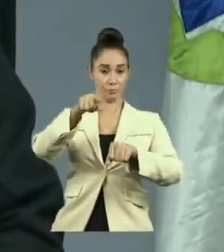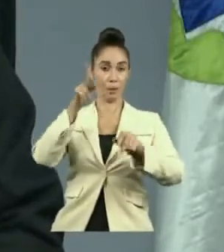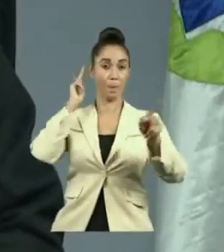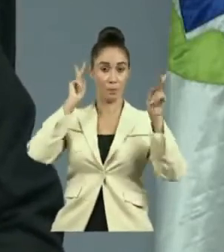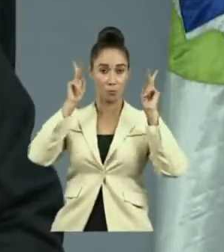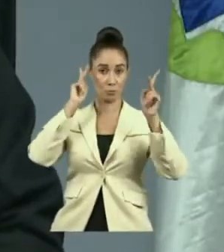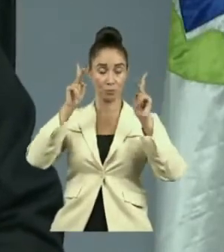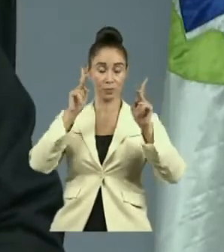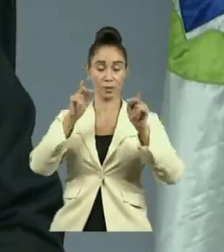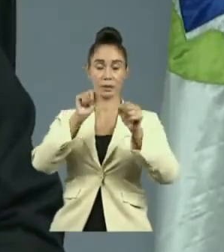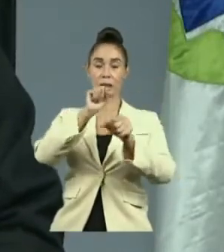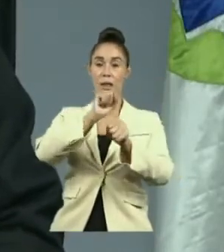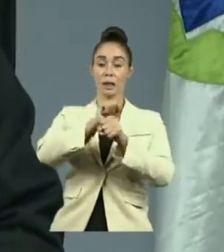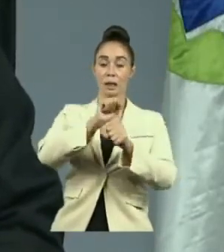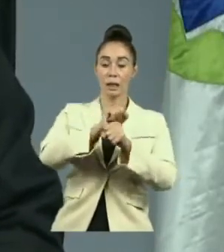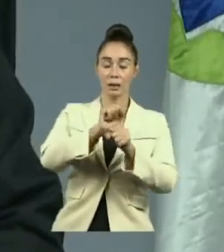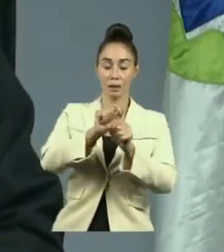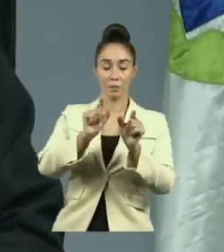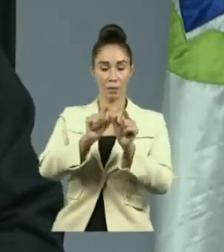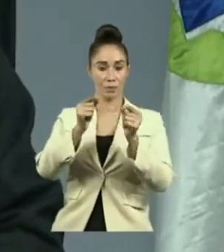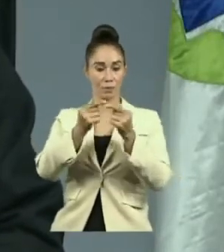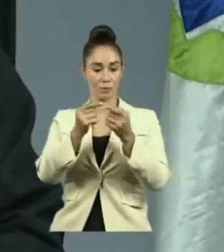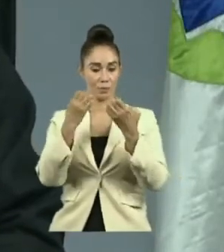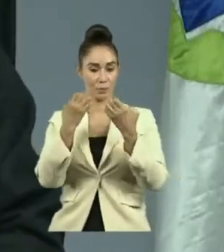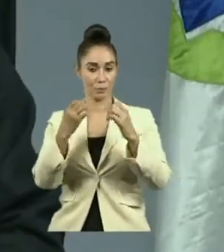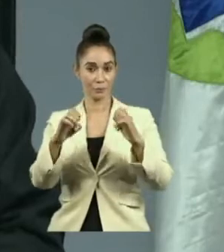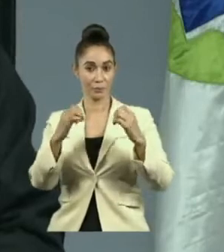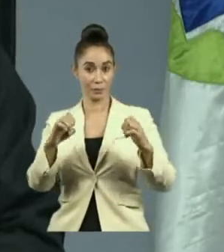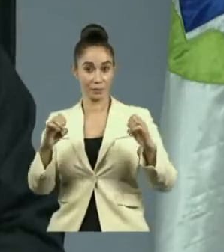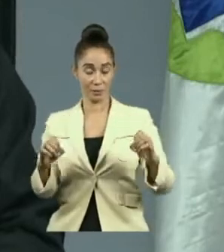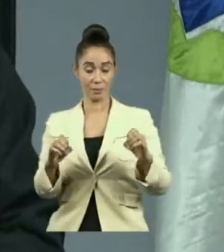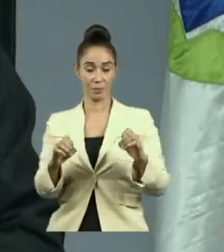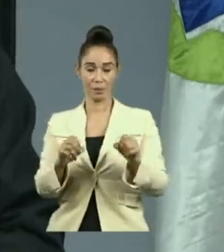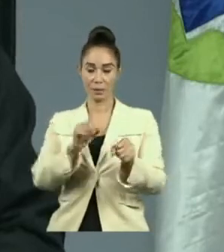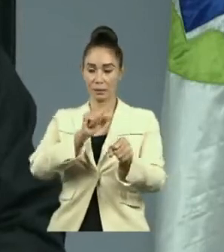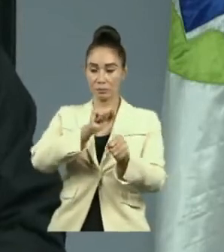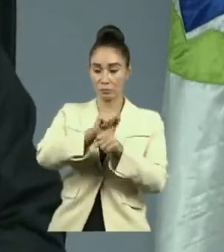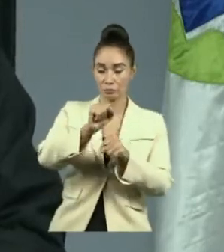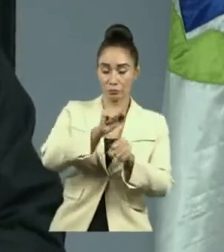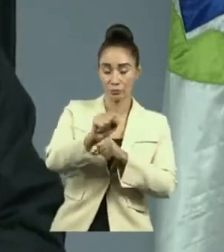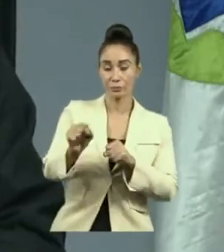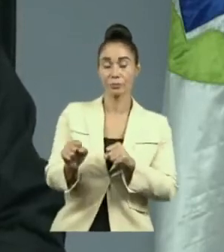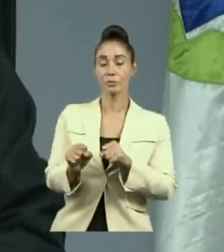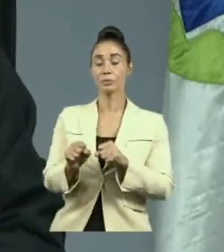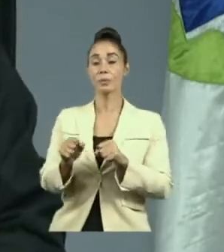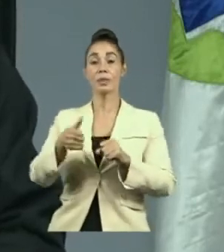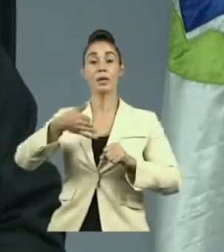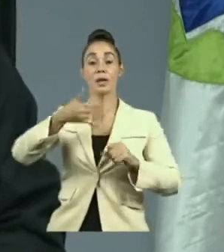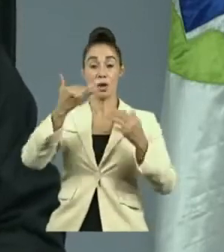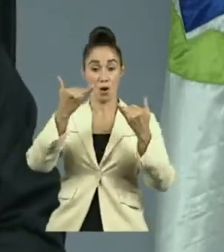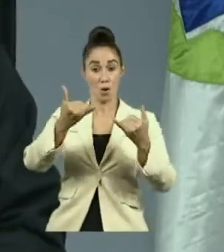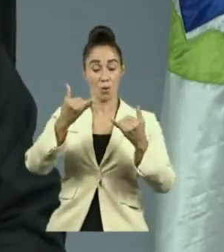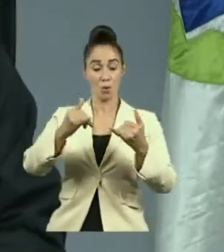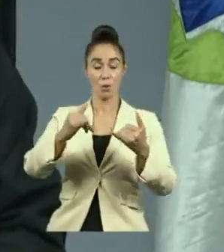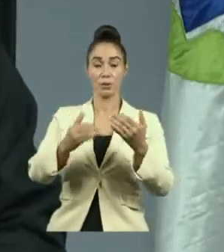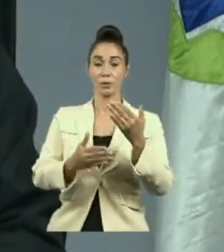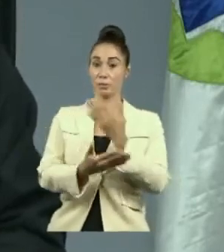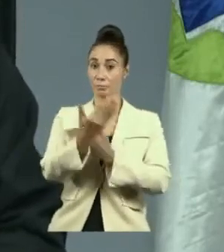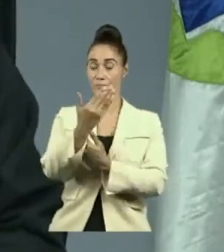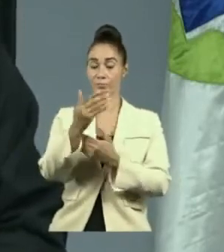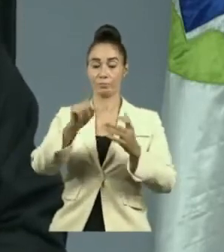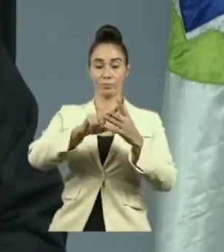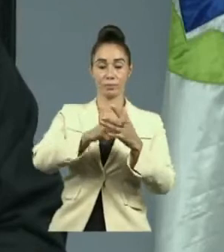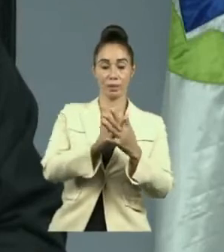comité de emergencia que fue puesto en acción y se inició en el día de hoy en la mañana